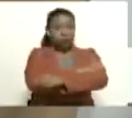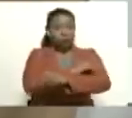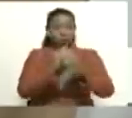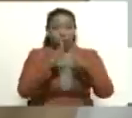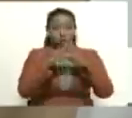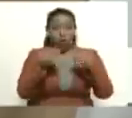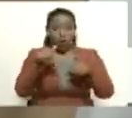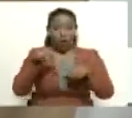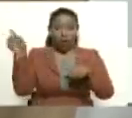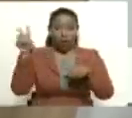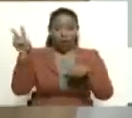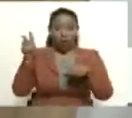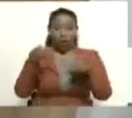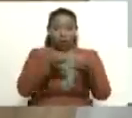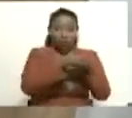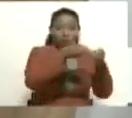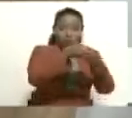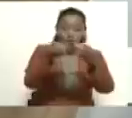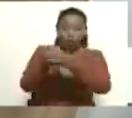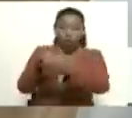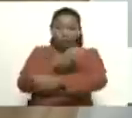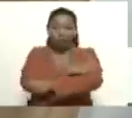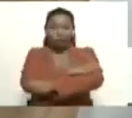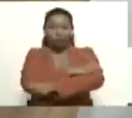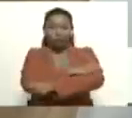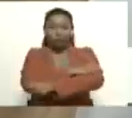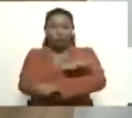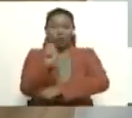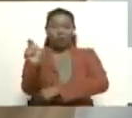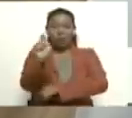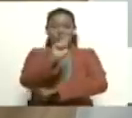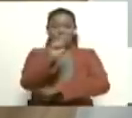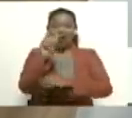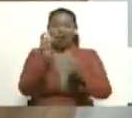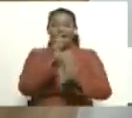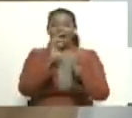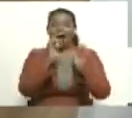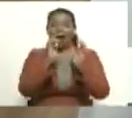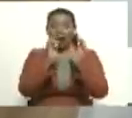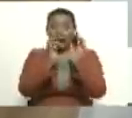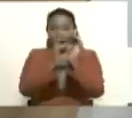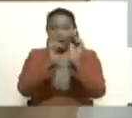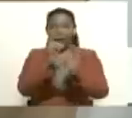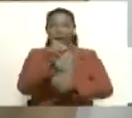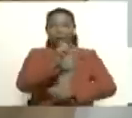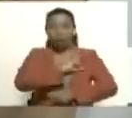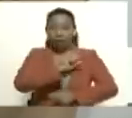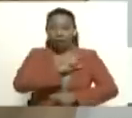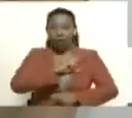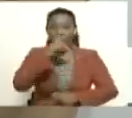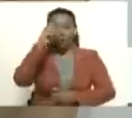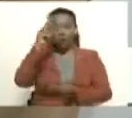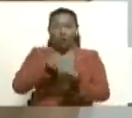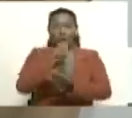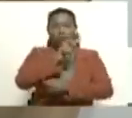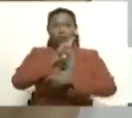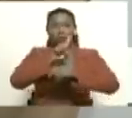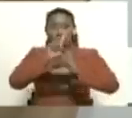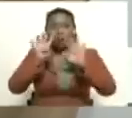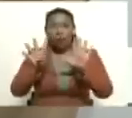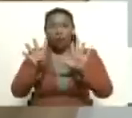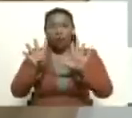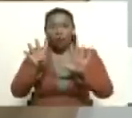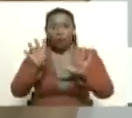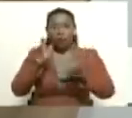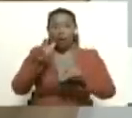oposiciones venezolanas, en el mes de enero del año 19. En alguna parte estaban ustedes. Cada quien sabe dónde